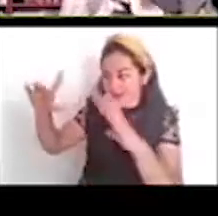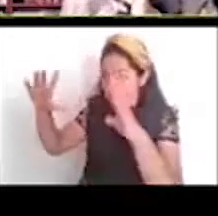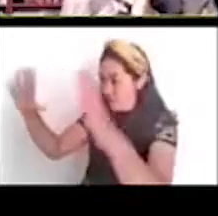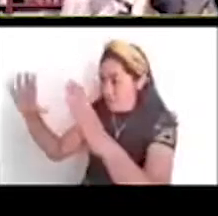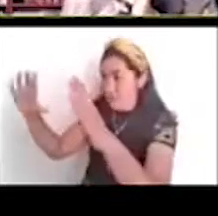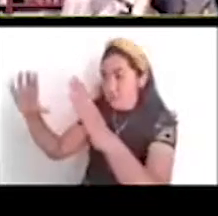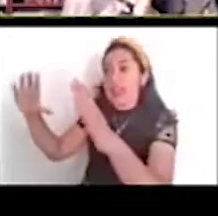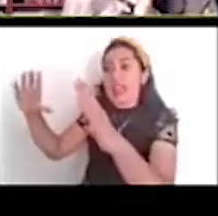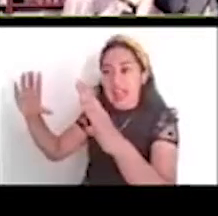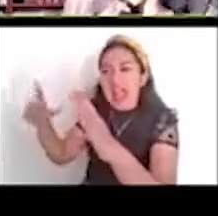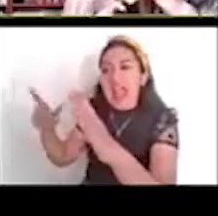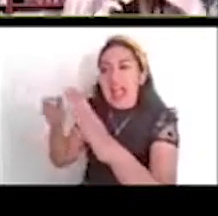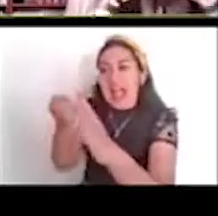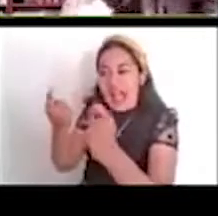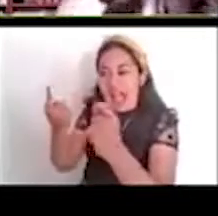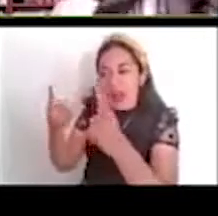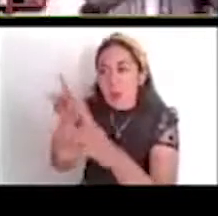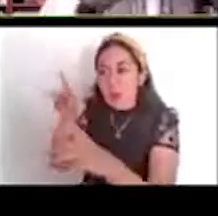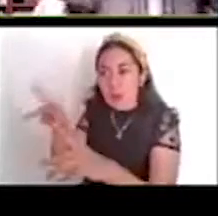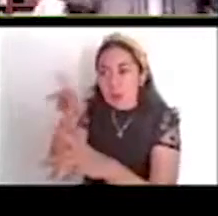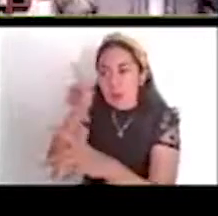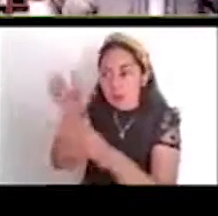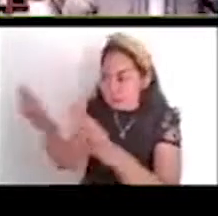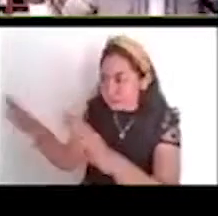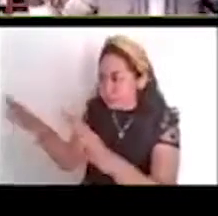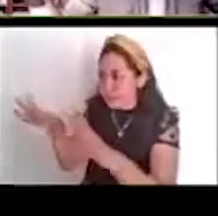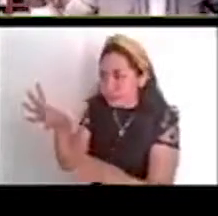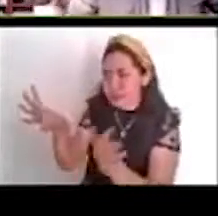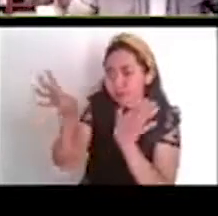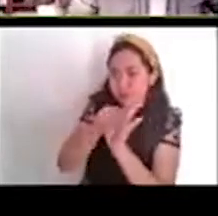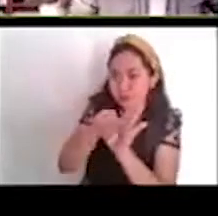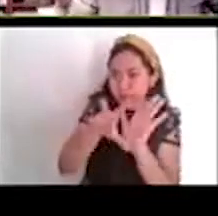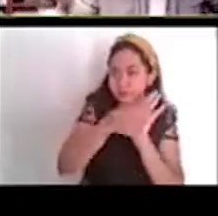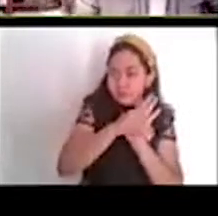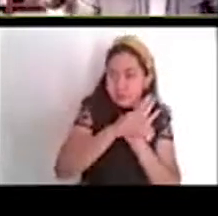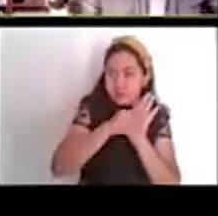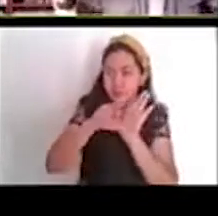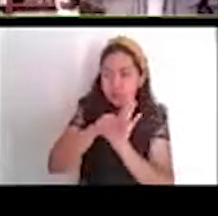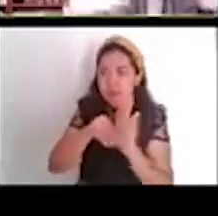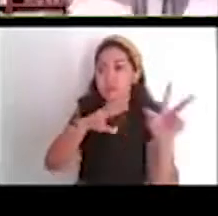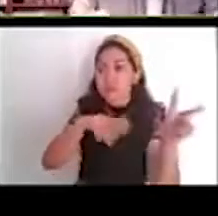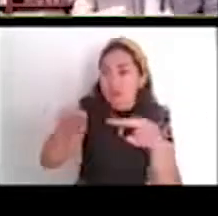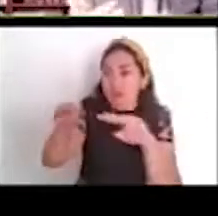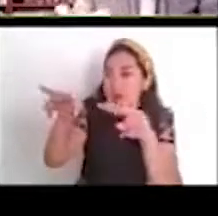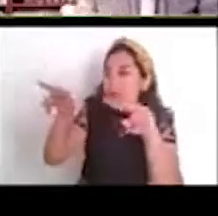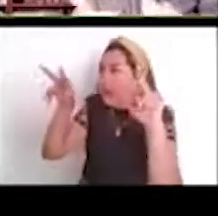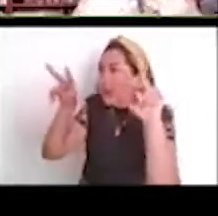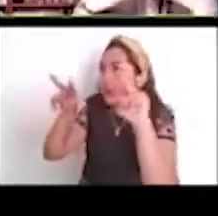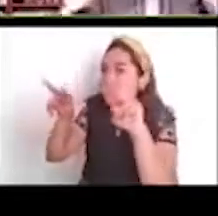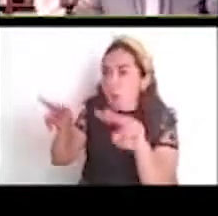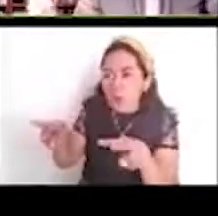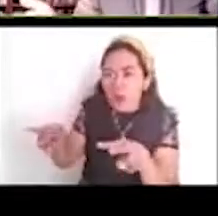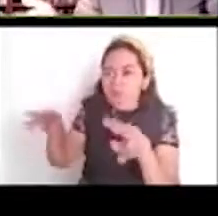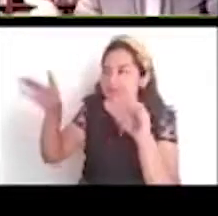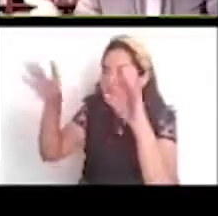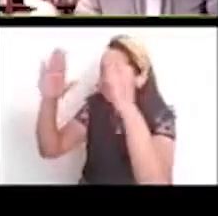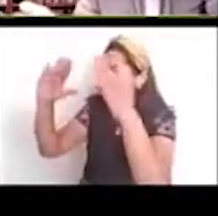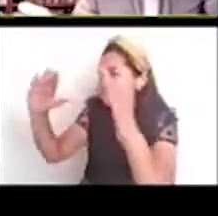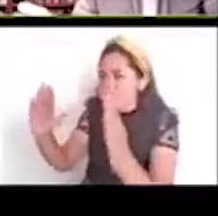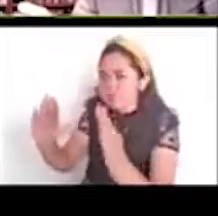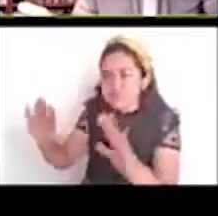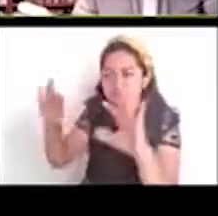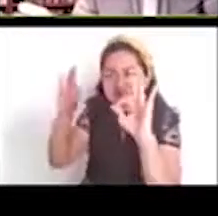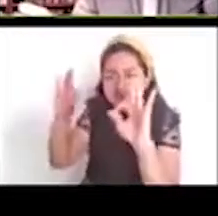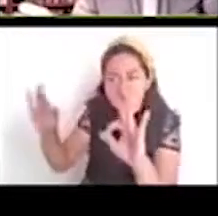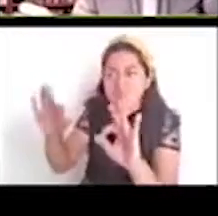conjunto de la ciudadela y se muestra y ocluye tu campo visual con un discurso arquitectónico